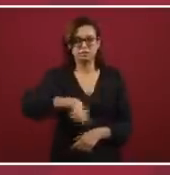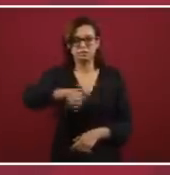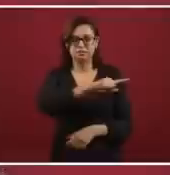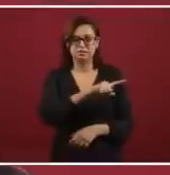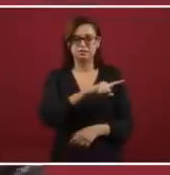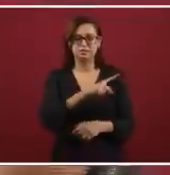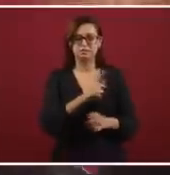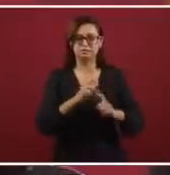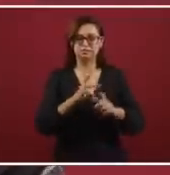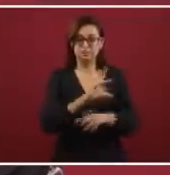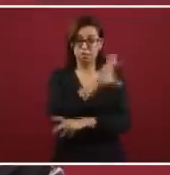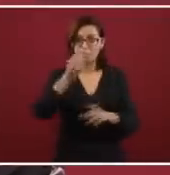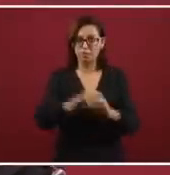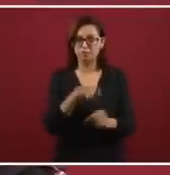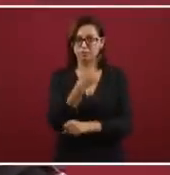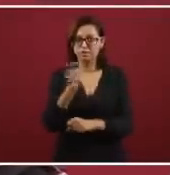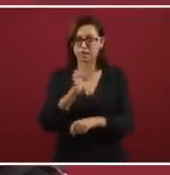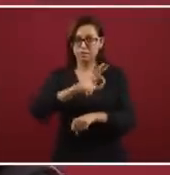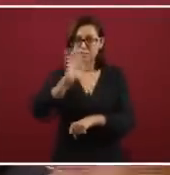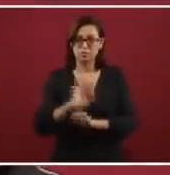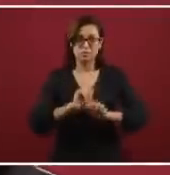para entregar